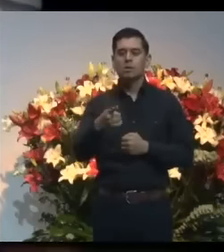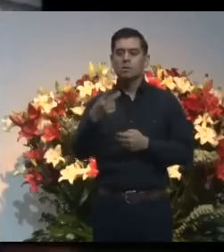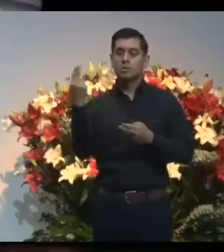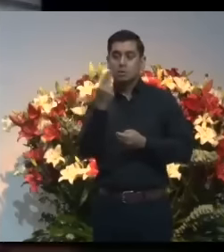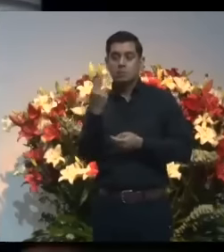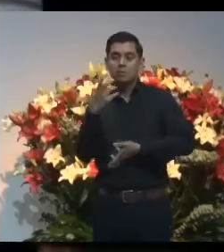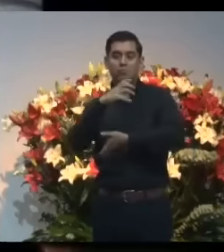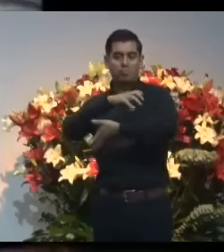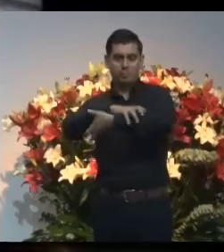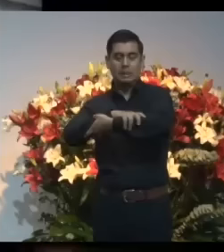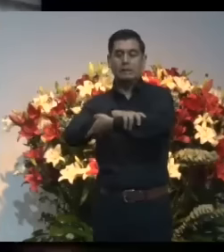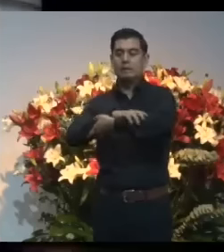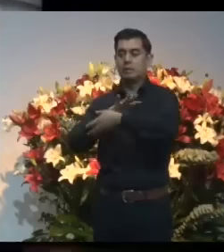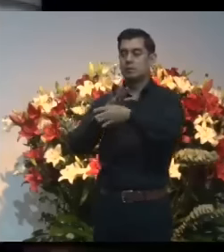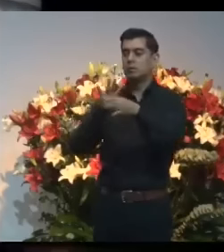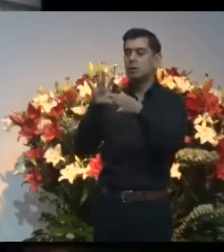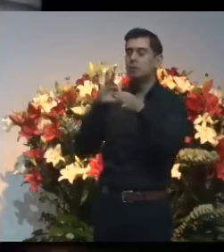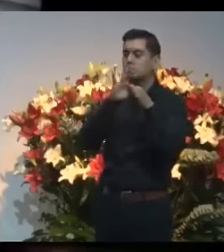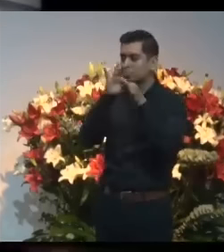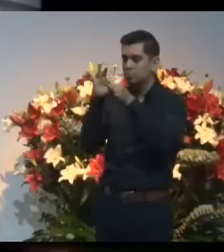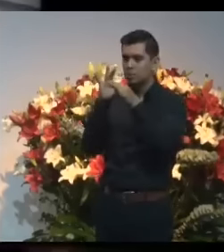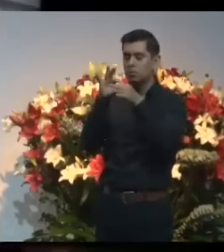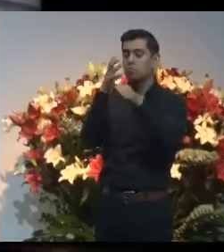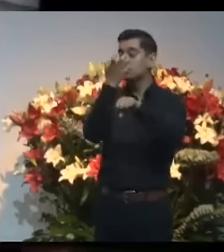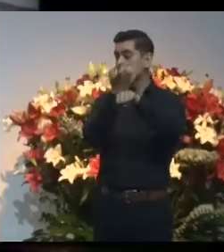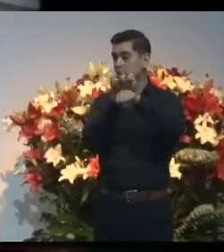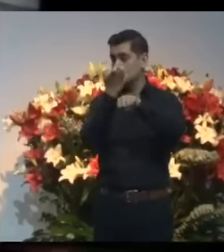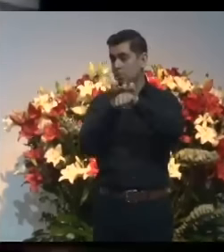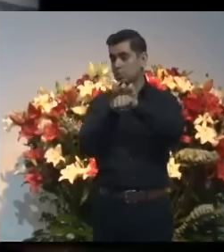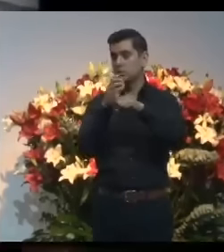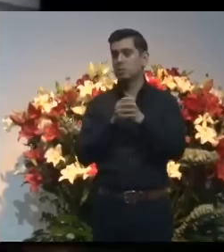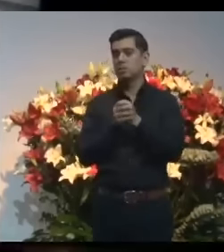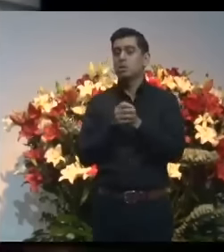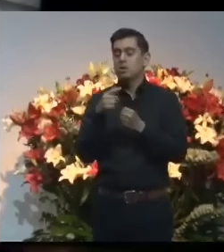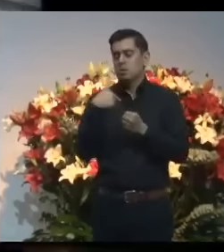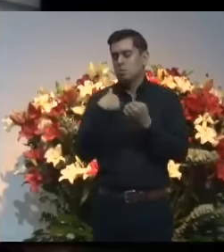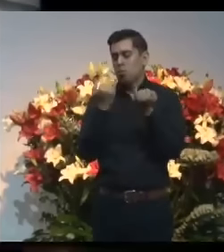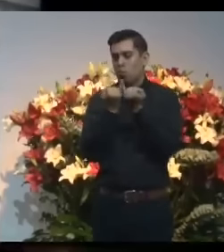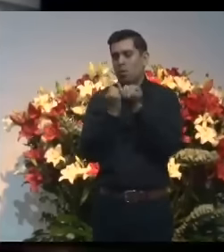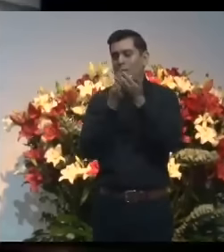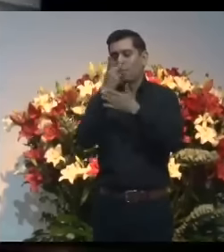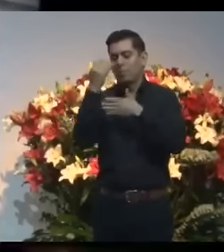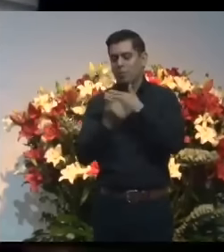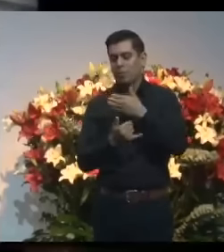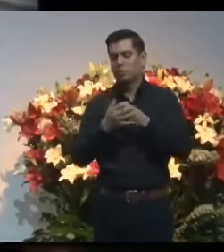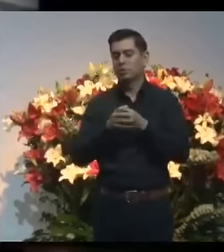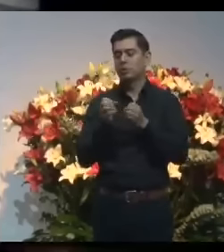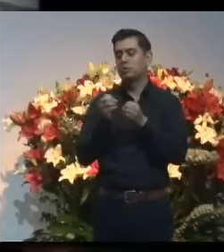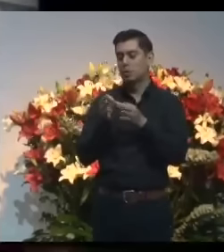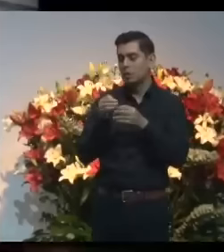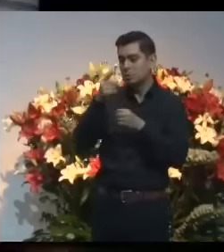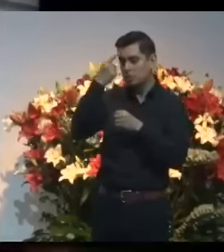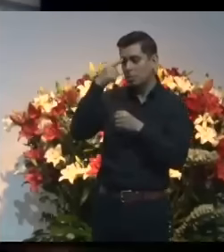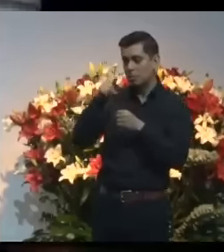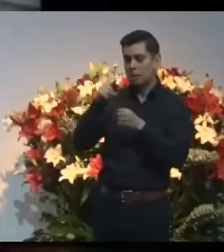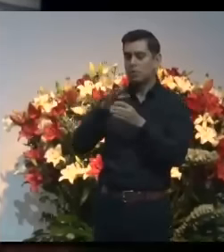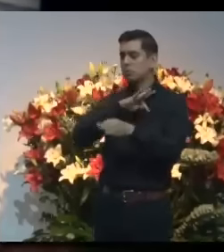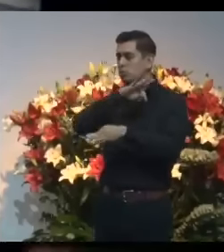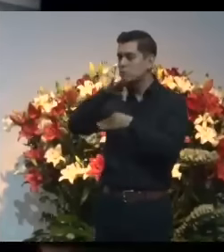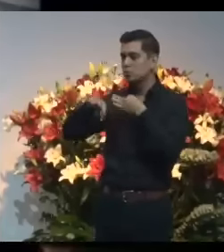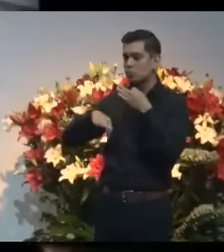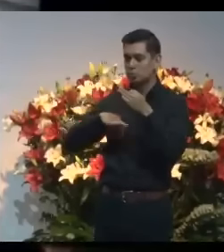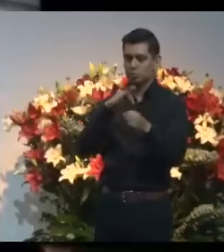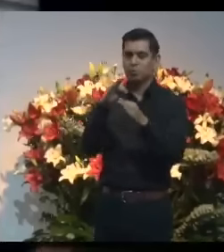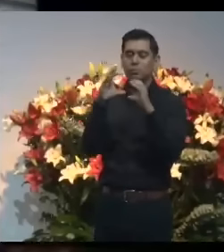aduanas. He propuesto una agencia binacional de aduanas donde nos cuidemos mutuamente, donde